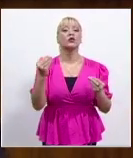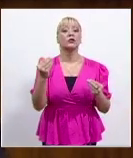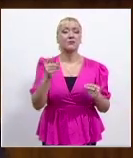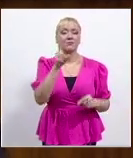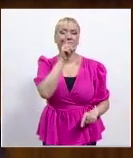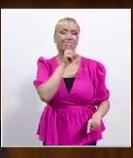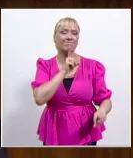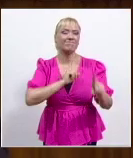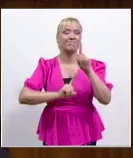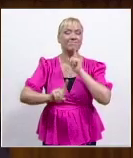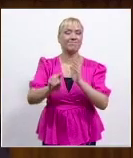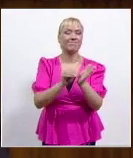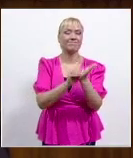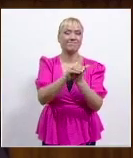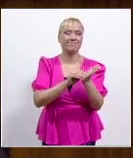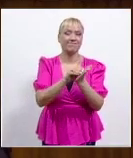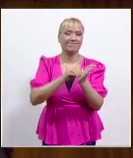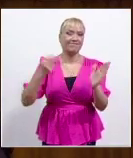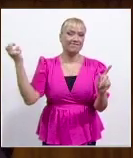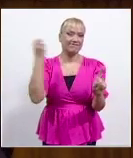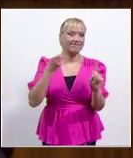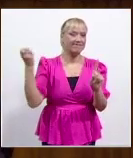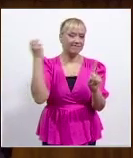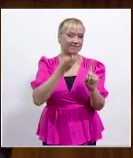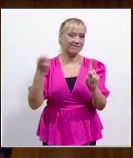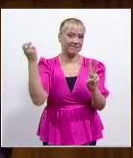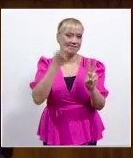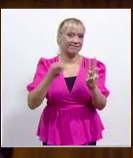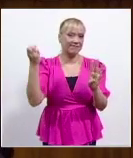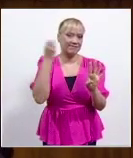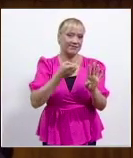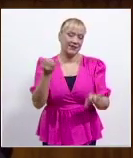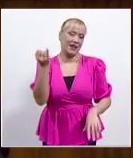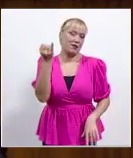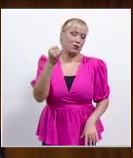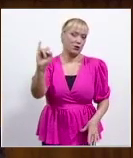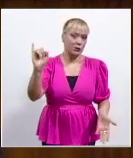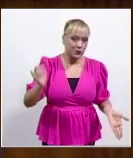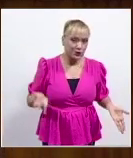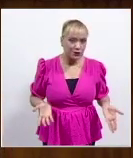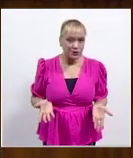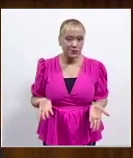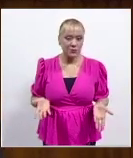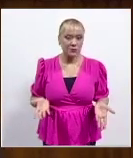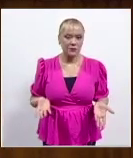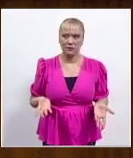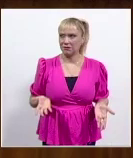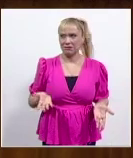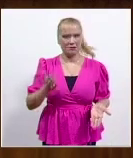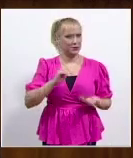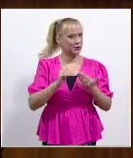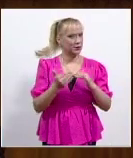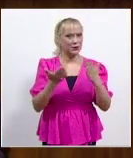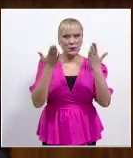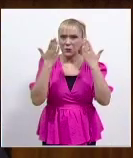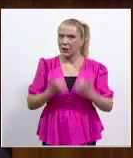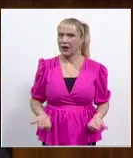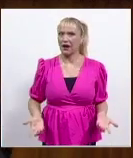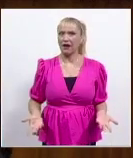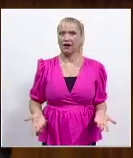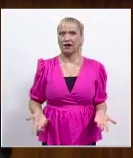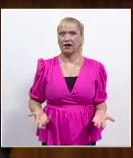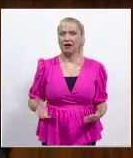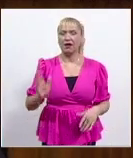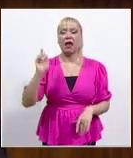desinformación, de propagación de falsedades absurdas e irracionales sobre